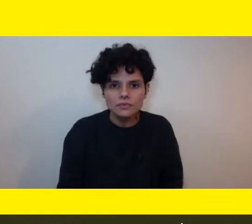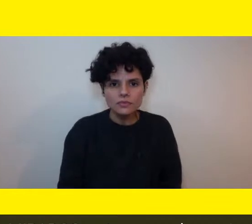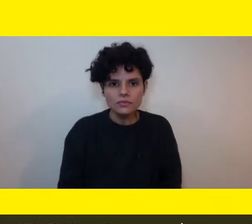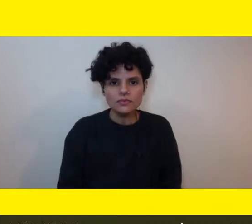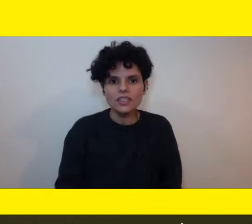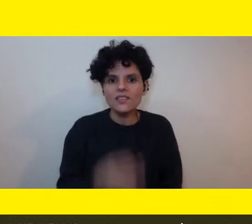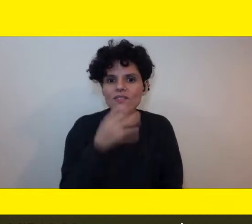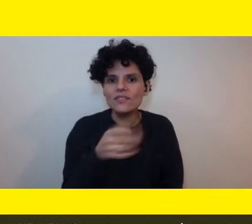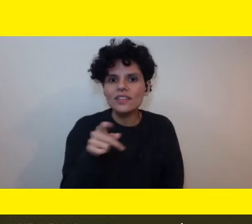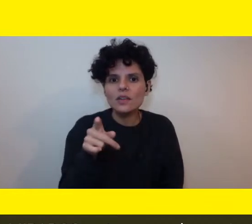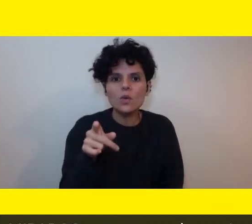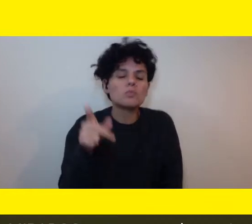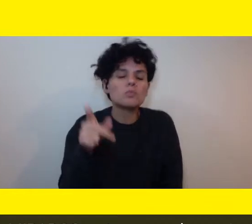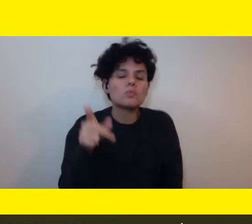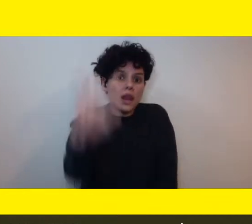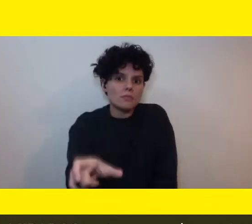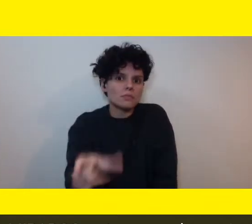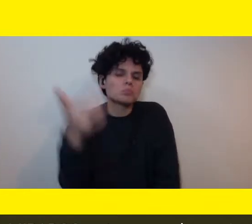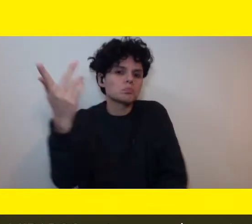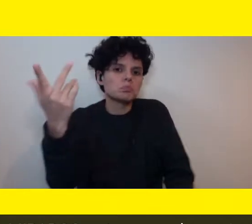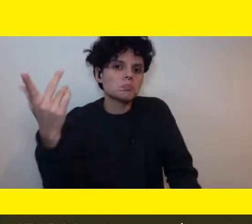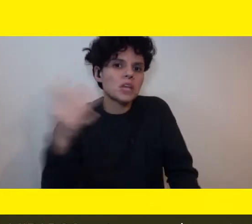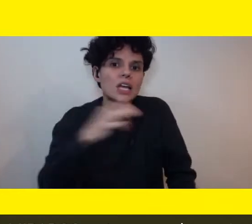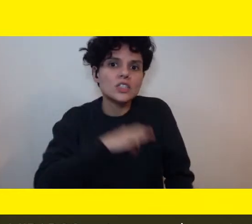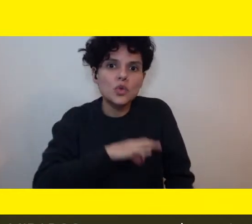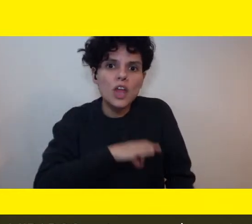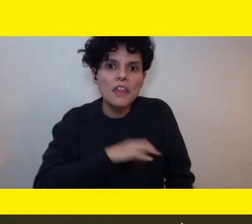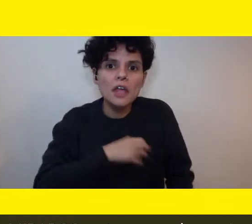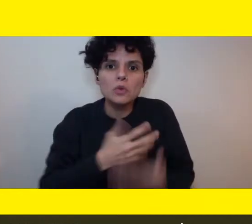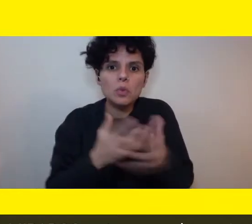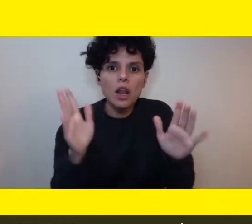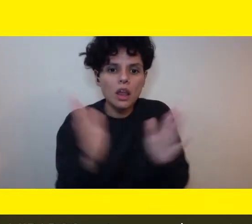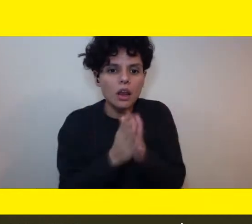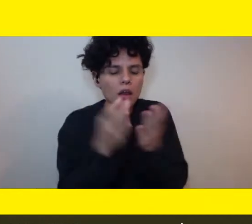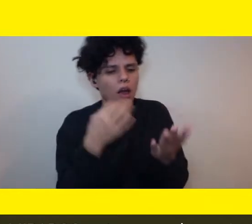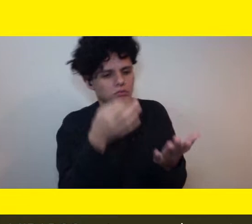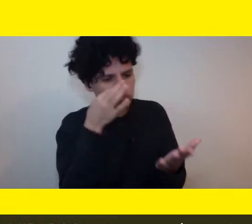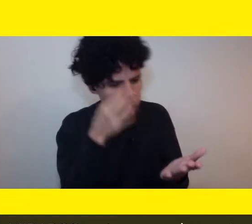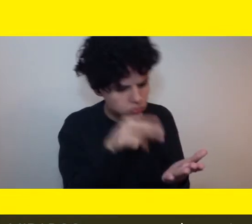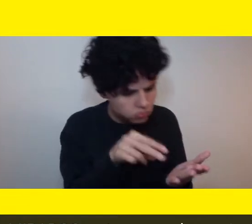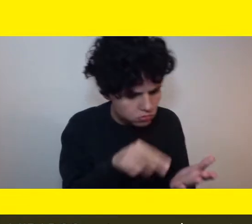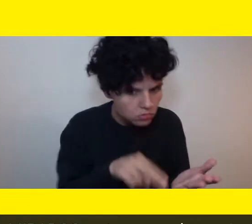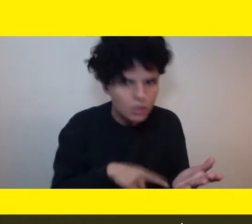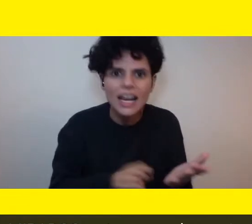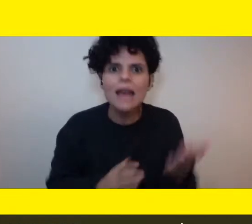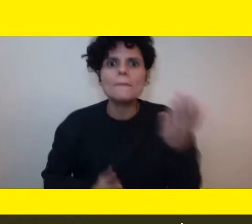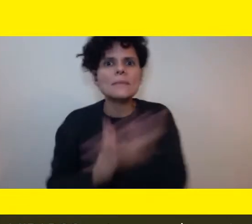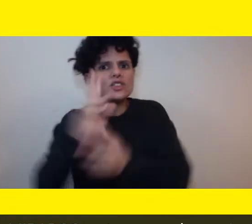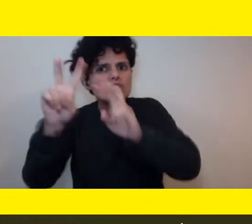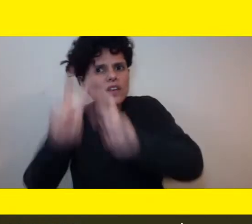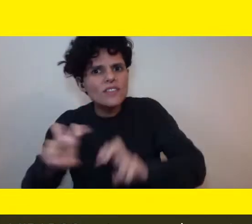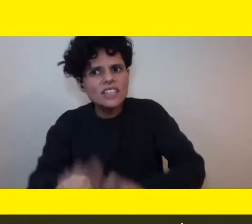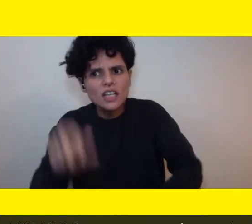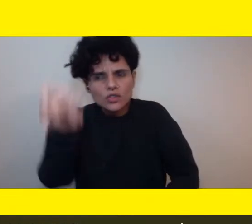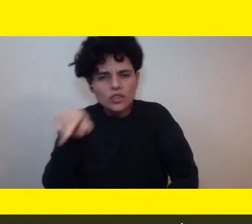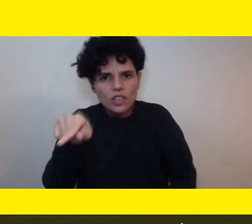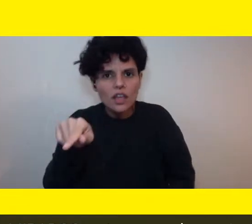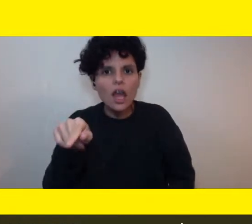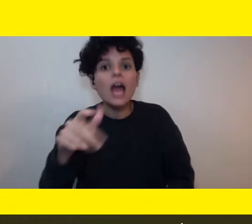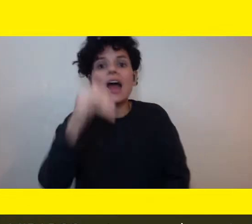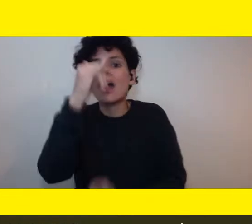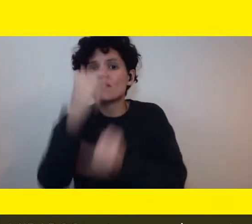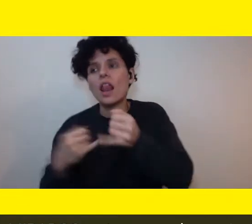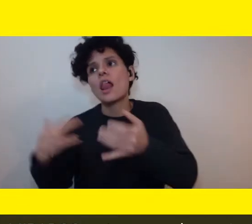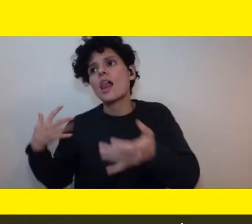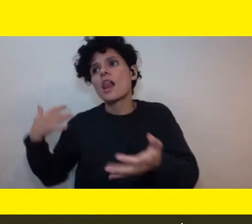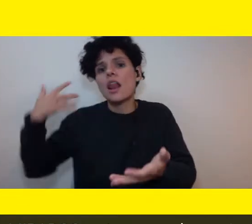ciudadano realizó la denuncia respectiva ante la judicatura que permitió la investigación o el inicio de la investigación de este procedimiento que terminó con la sentencia de la